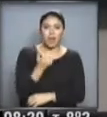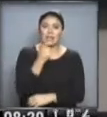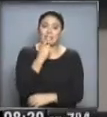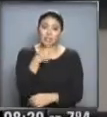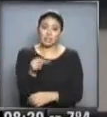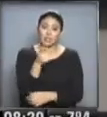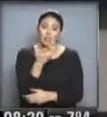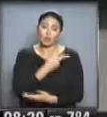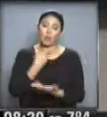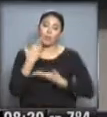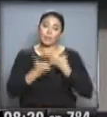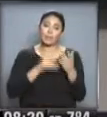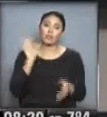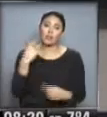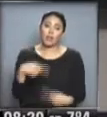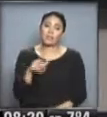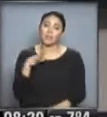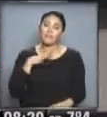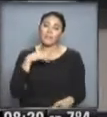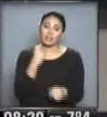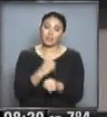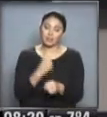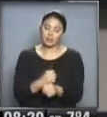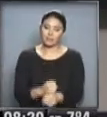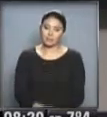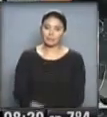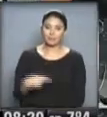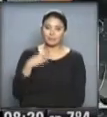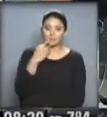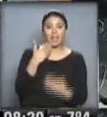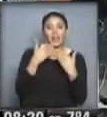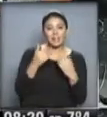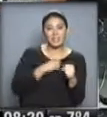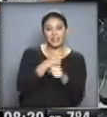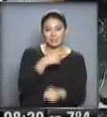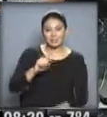compartiríamos todo lo que todavía falta la semana que viene